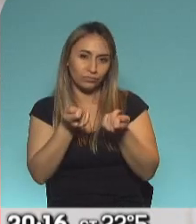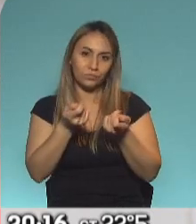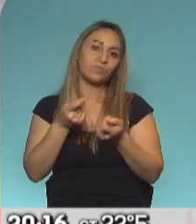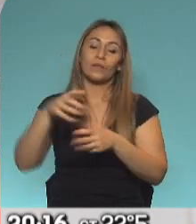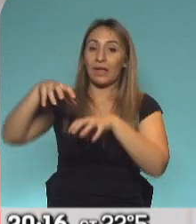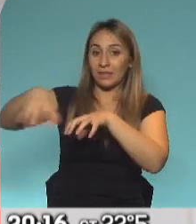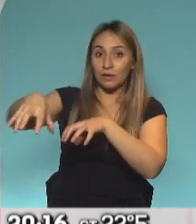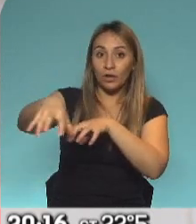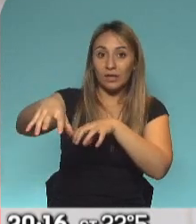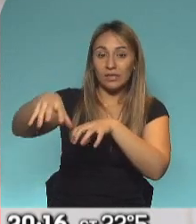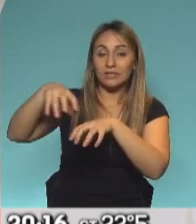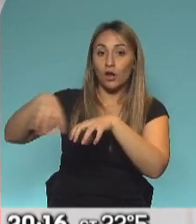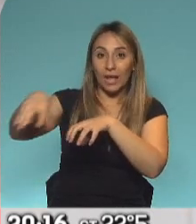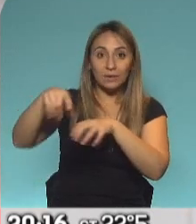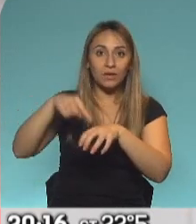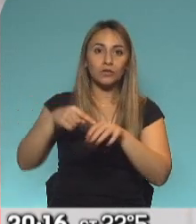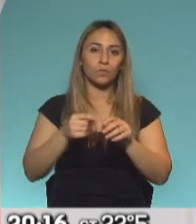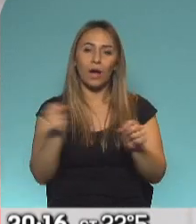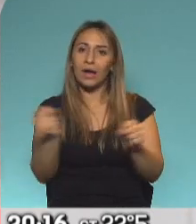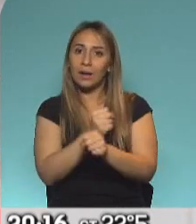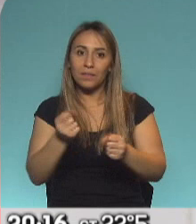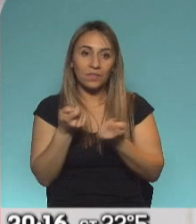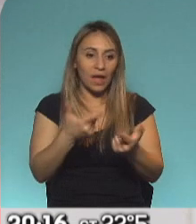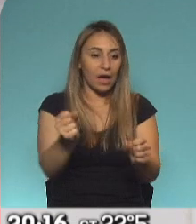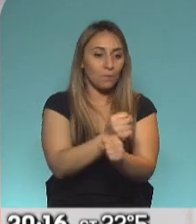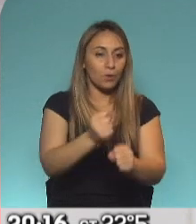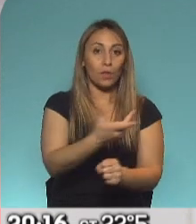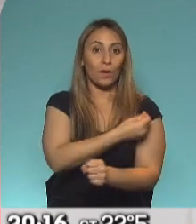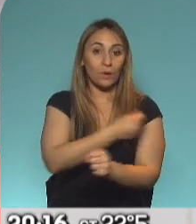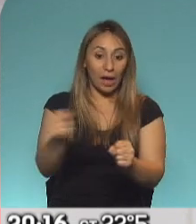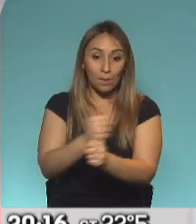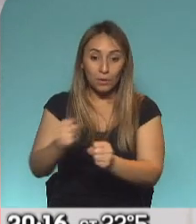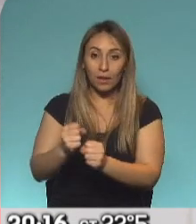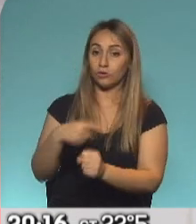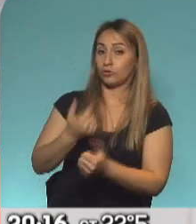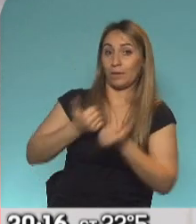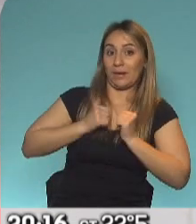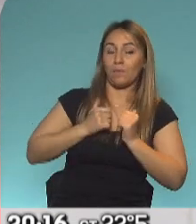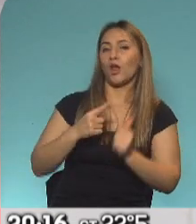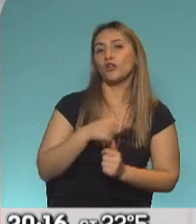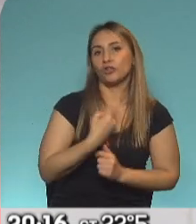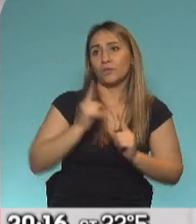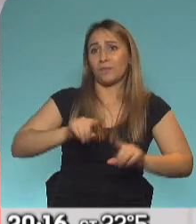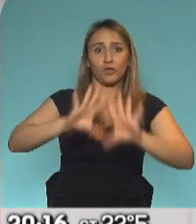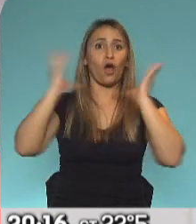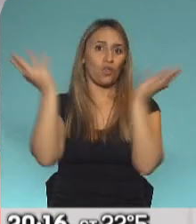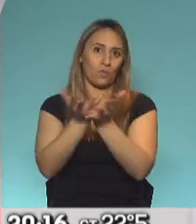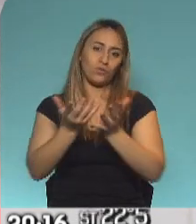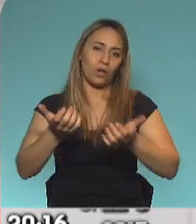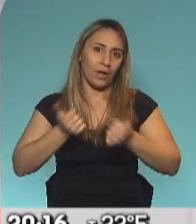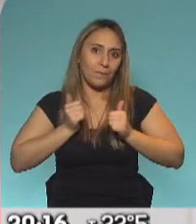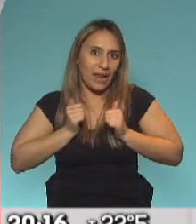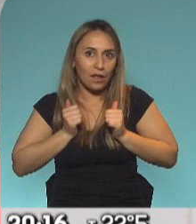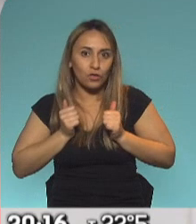que certifican estas vacunas y el uso de estas vacunas. Estamos esperando también esa instancia. Nosotros y el mundo está esperando, como bien planteaste vos. Esta